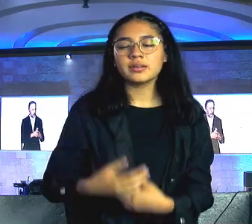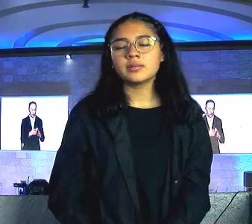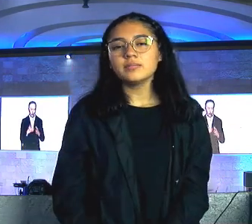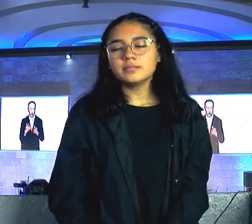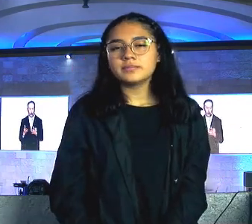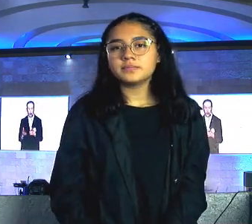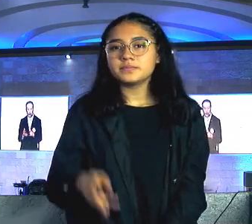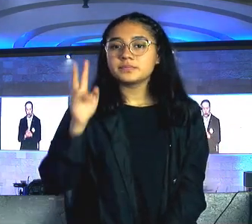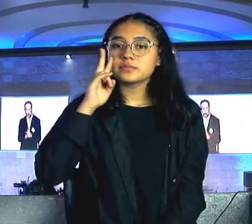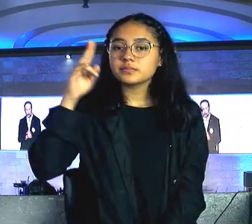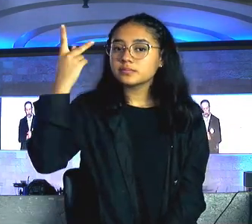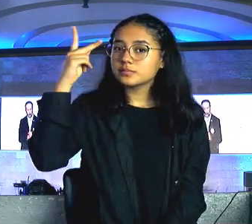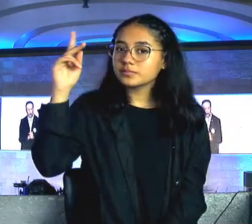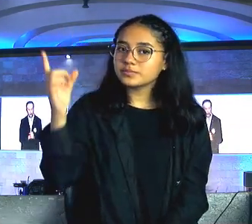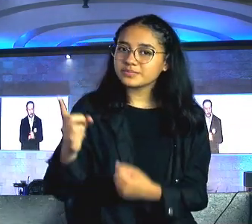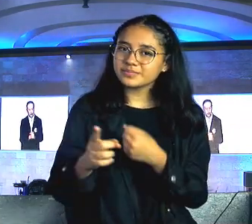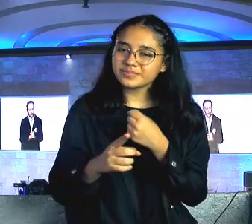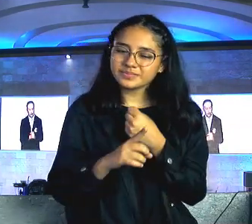ven tus preocupaciones.